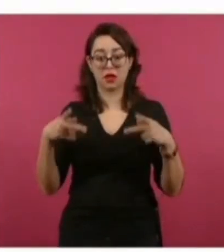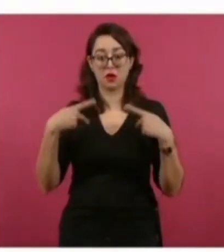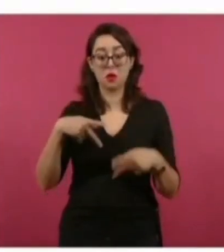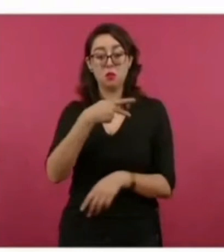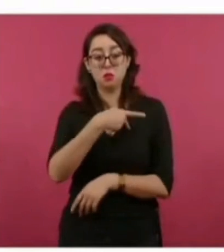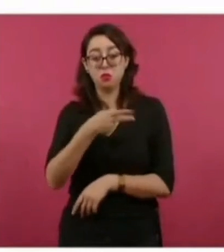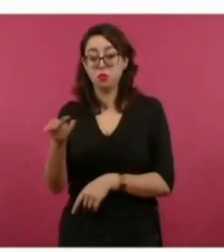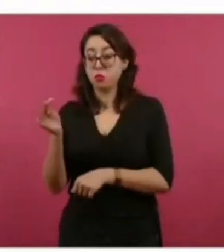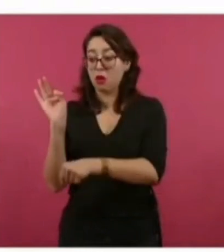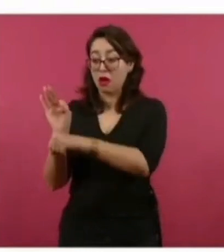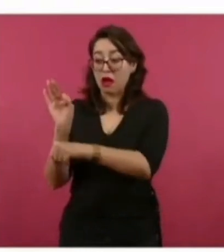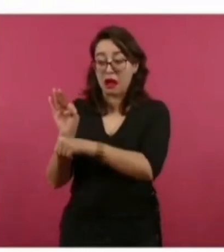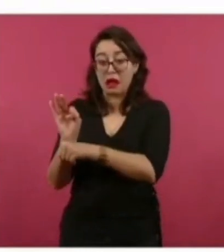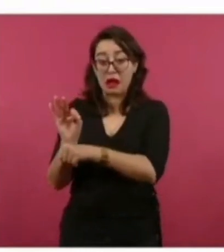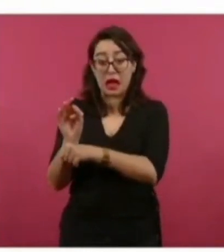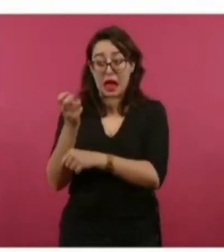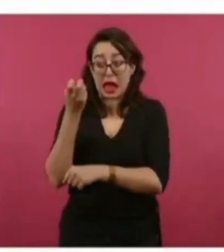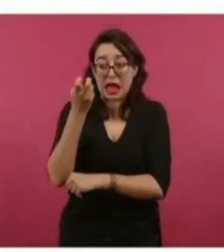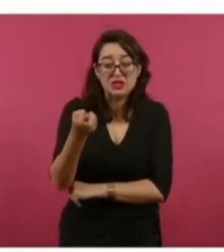¿Qué no Jesús Cristo